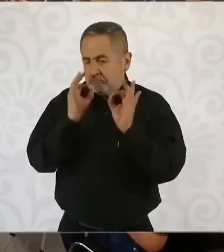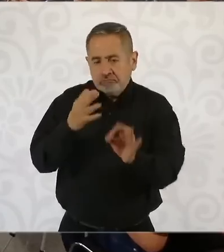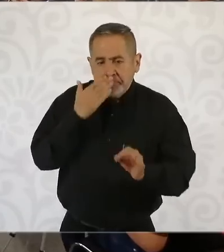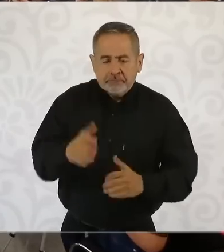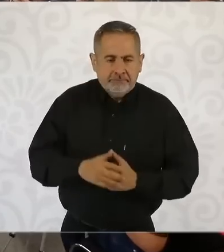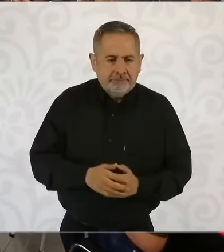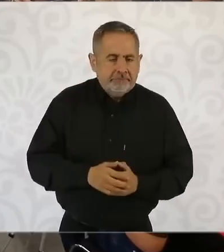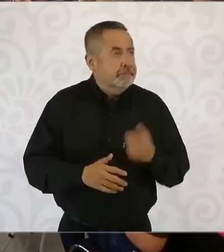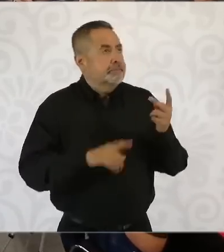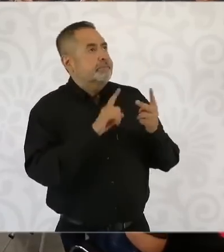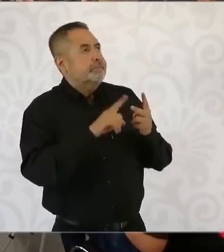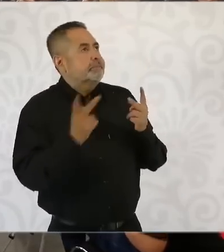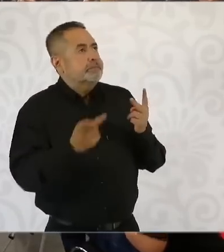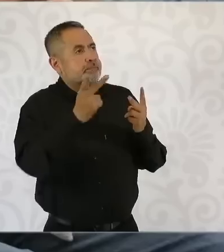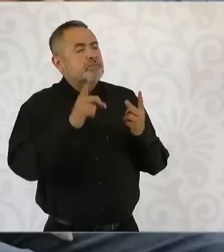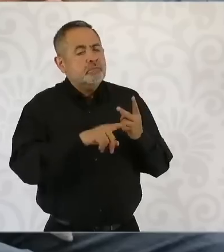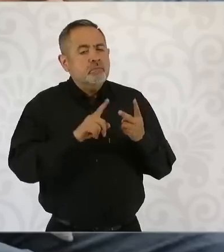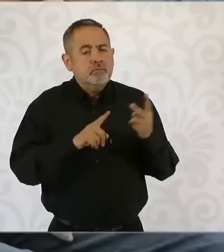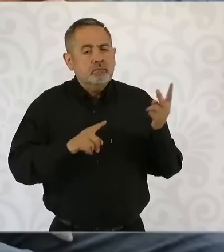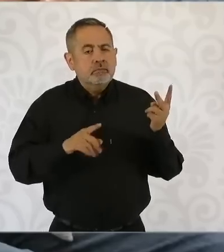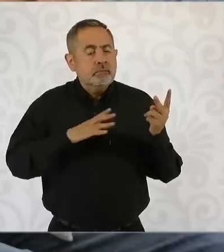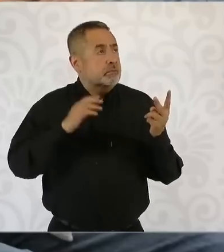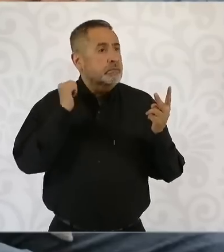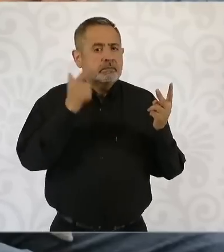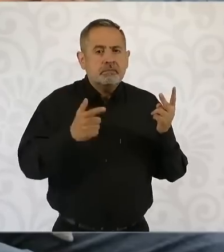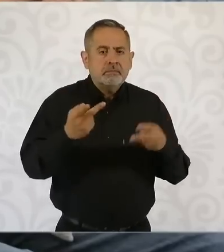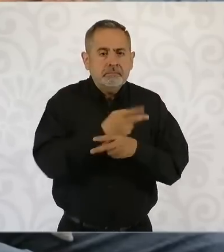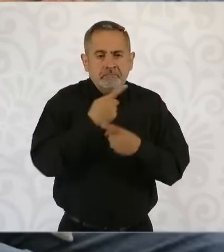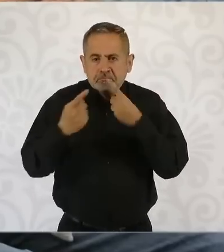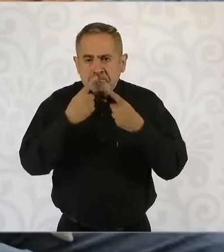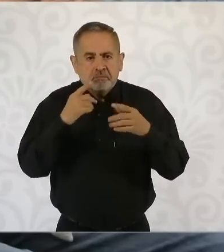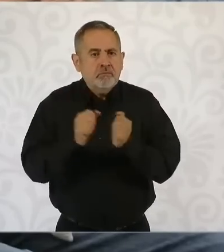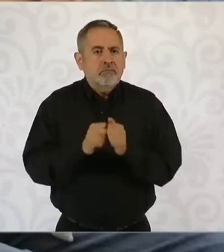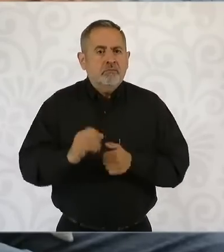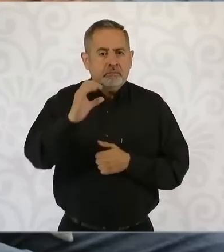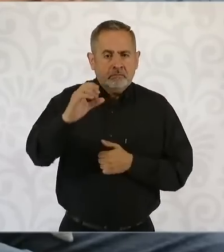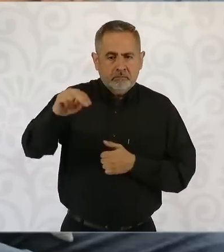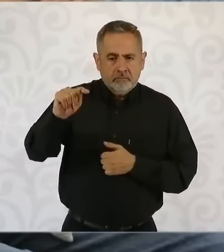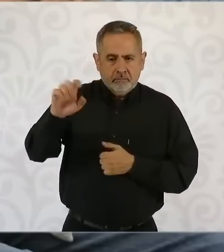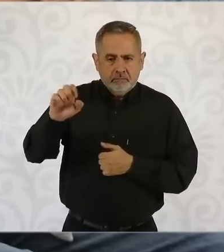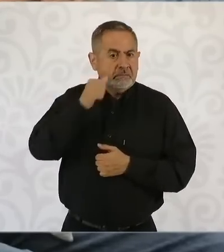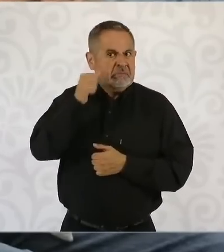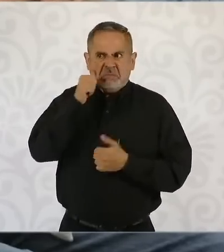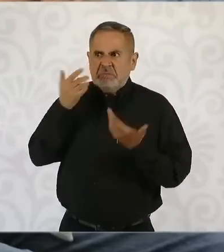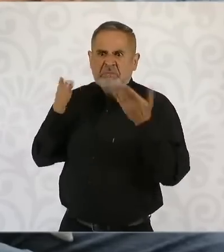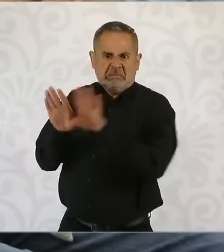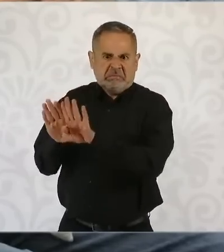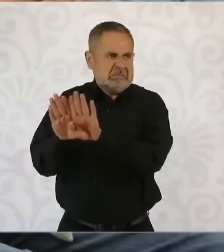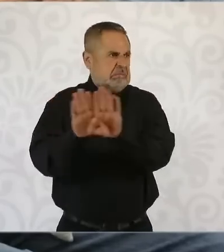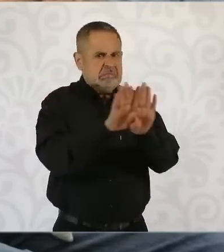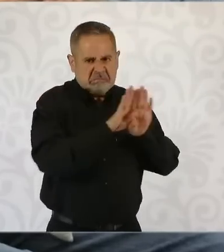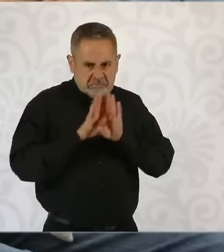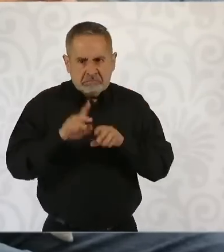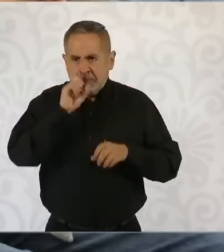Ya en un segundo tema, Presidenta, si hubo algún avance de diálogo con la CENTE después de que ayer pues bloquearon no solo aquí,